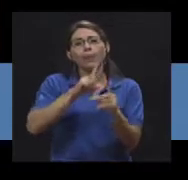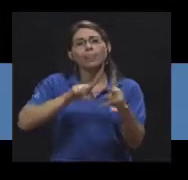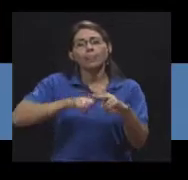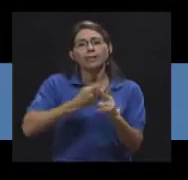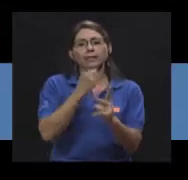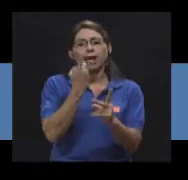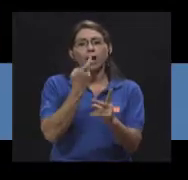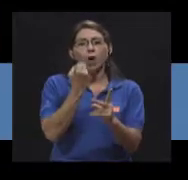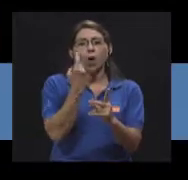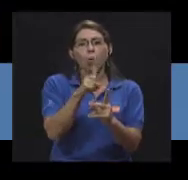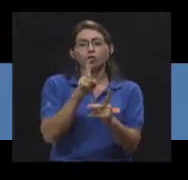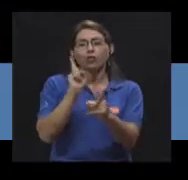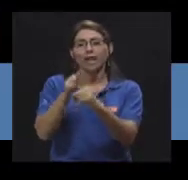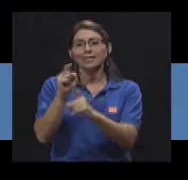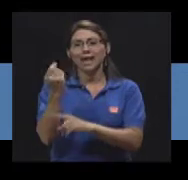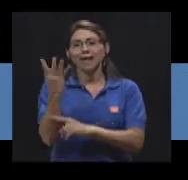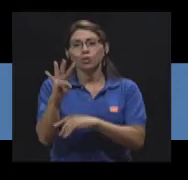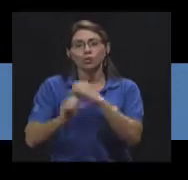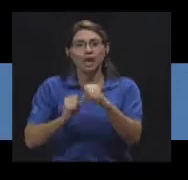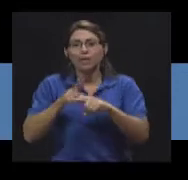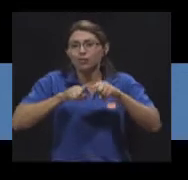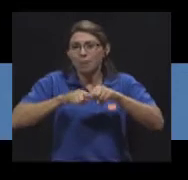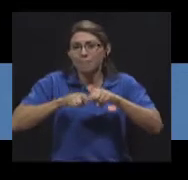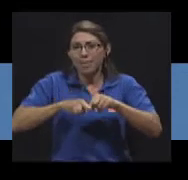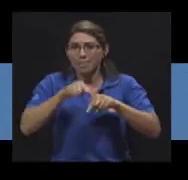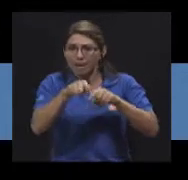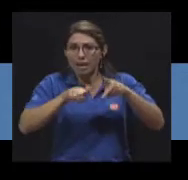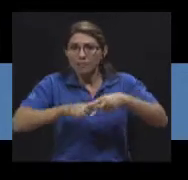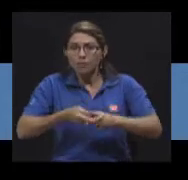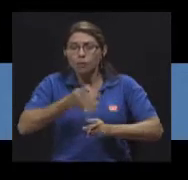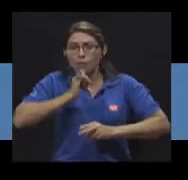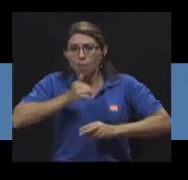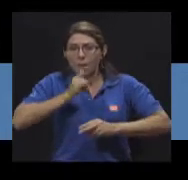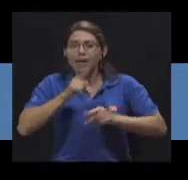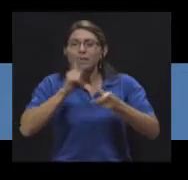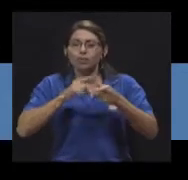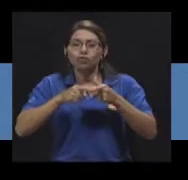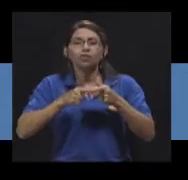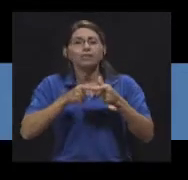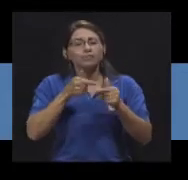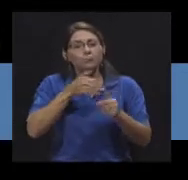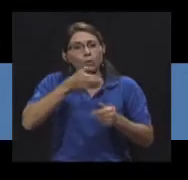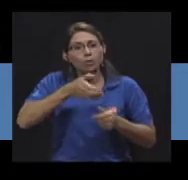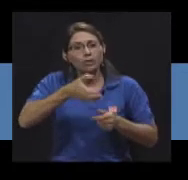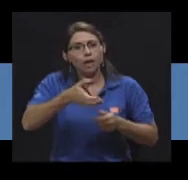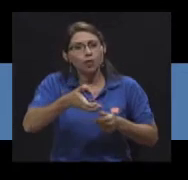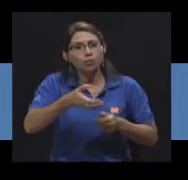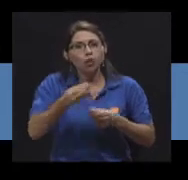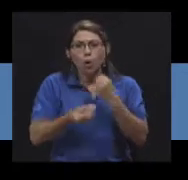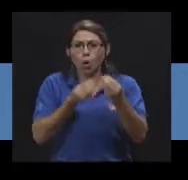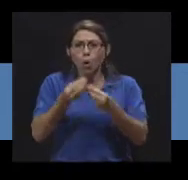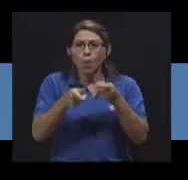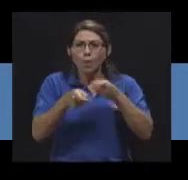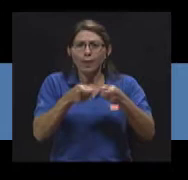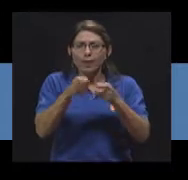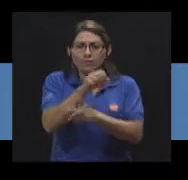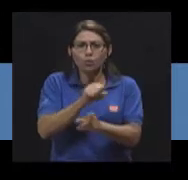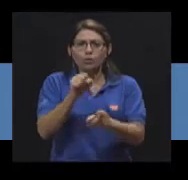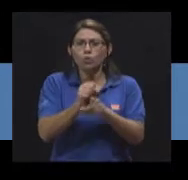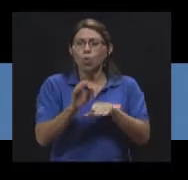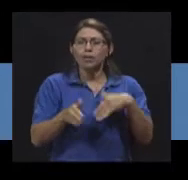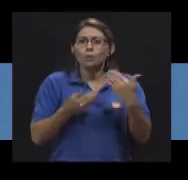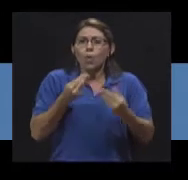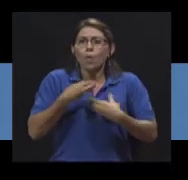14 años y así por distintos grupos de edades. La guía le da también consejos sobre cómo manejar distintas situaciones en relación con el